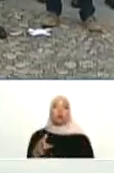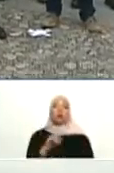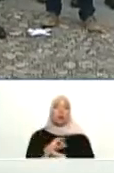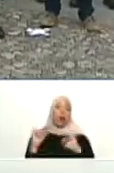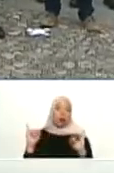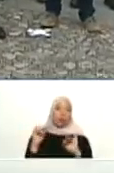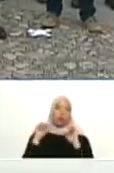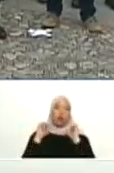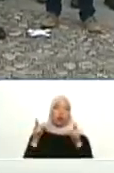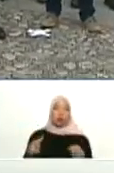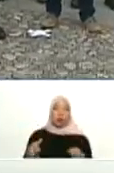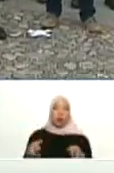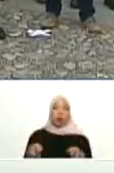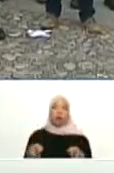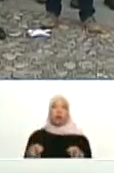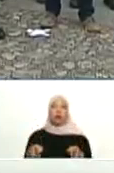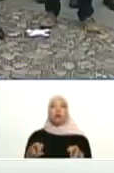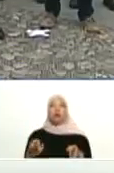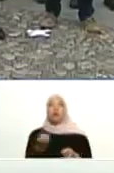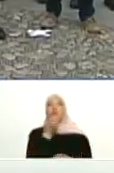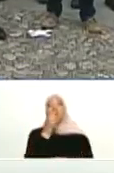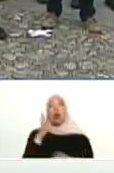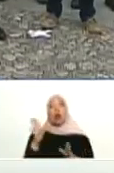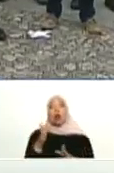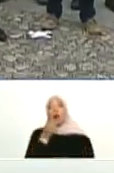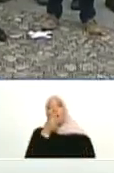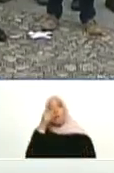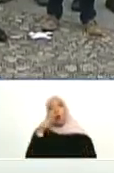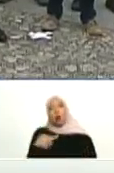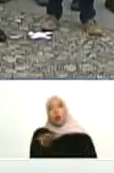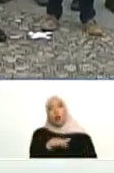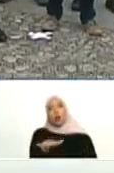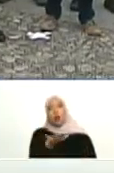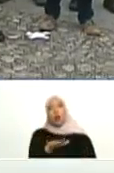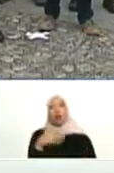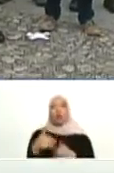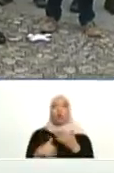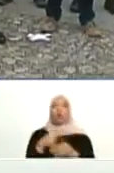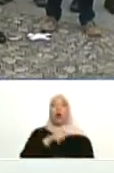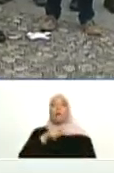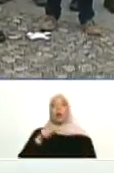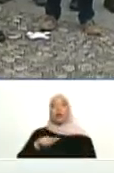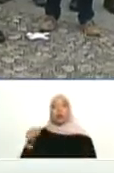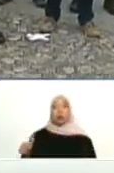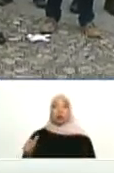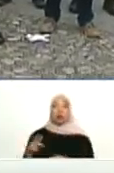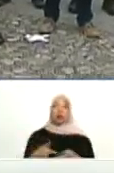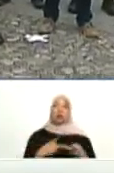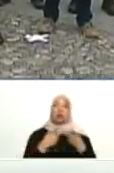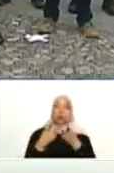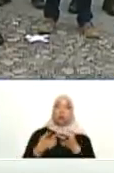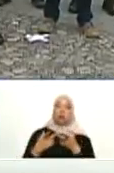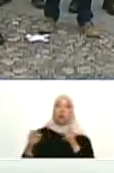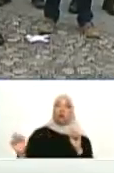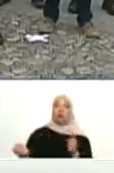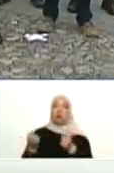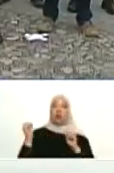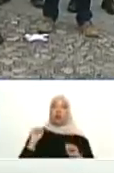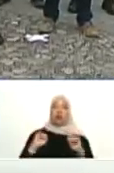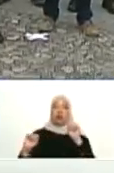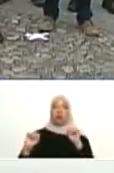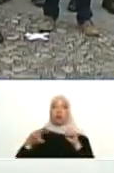cementerios de esa tierra noble que ha dado tanta gente valiosa y valiente